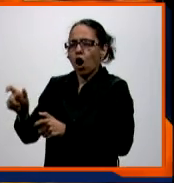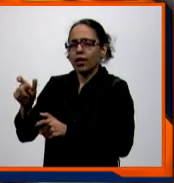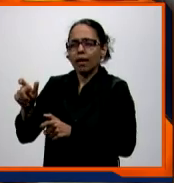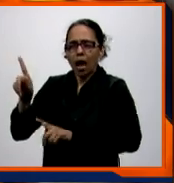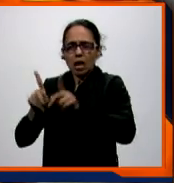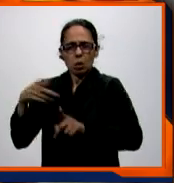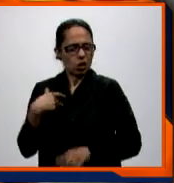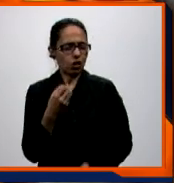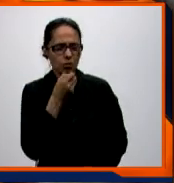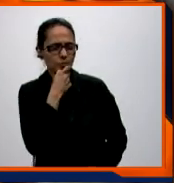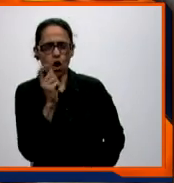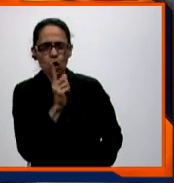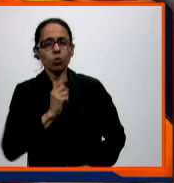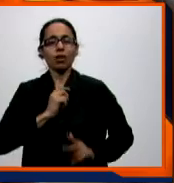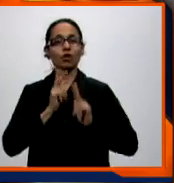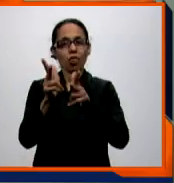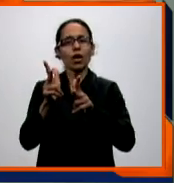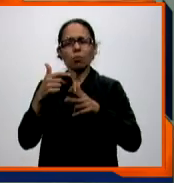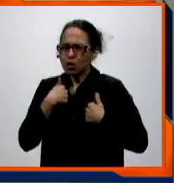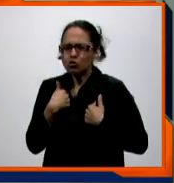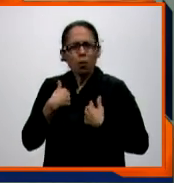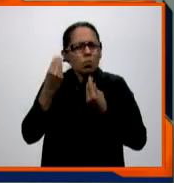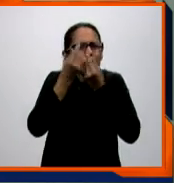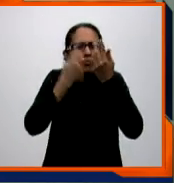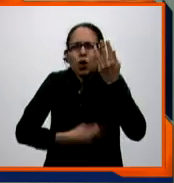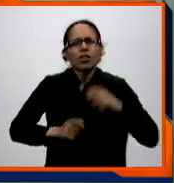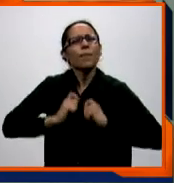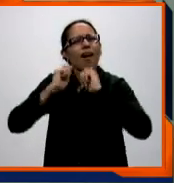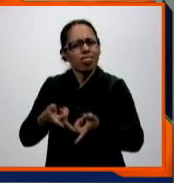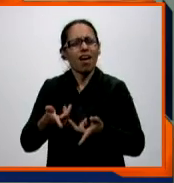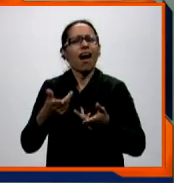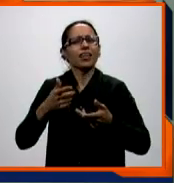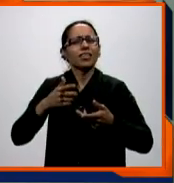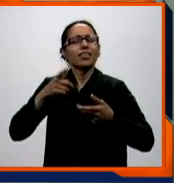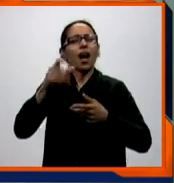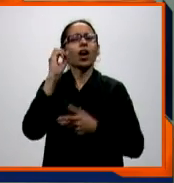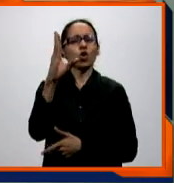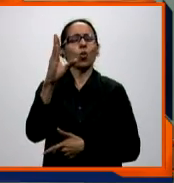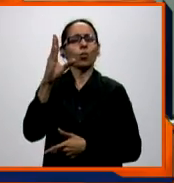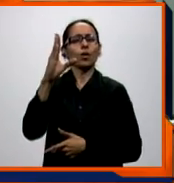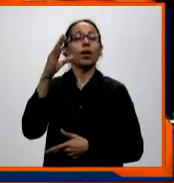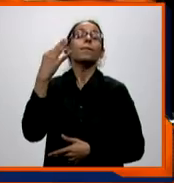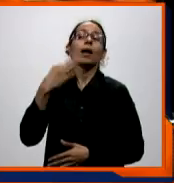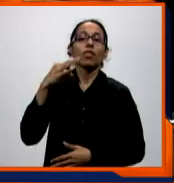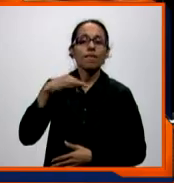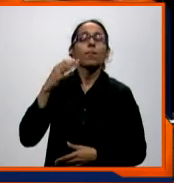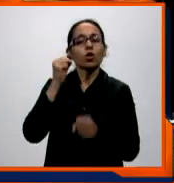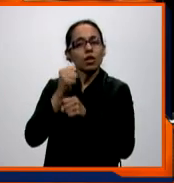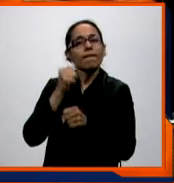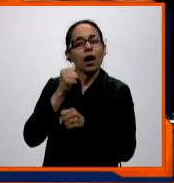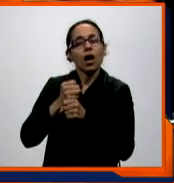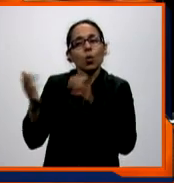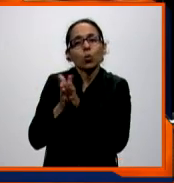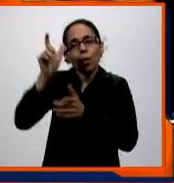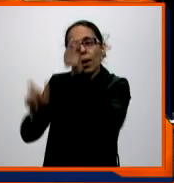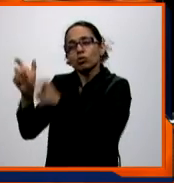diga eso. Y yo tengo muchísimas cosas para darle al club. Pero hay que trabajar con gente que quiera hacer las cosas